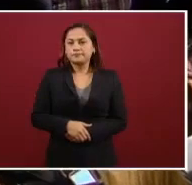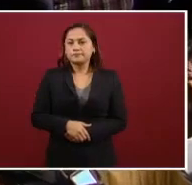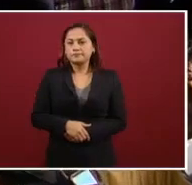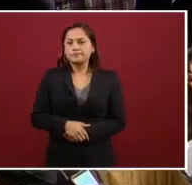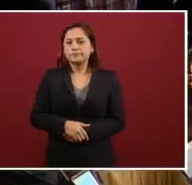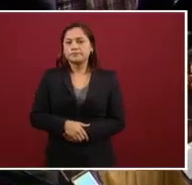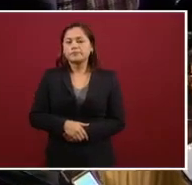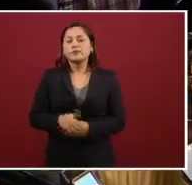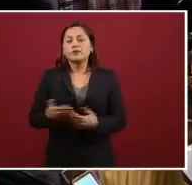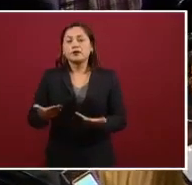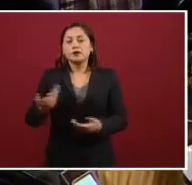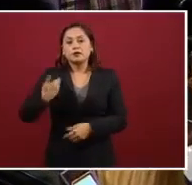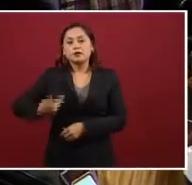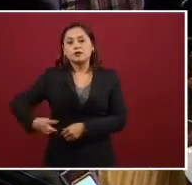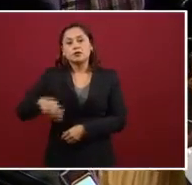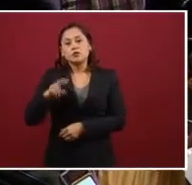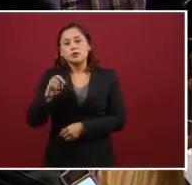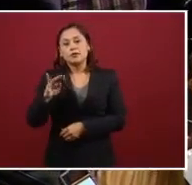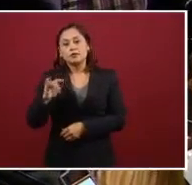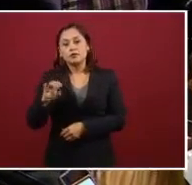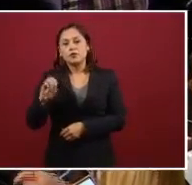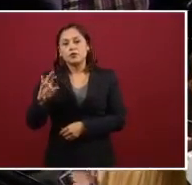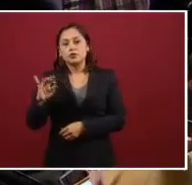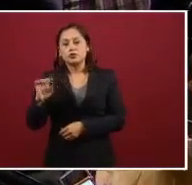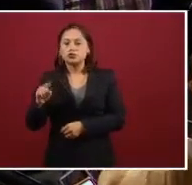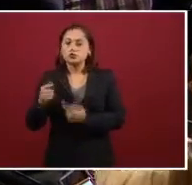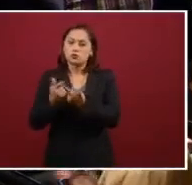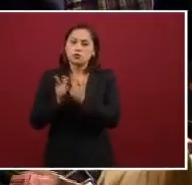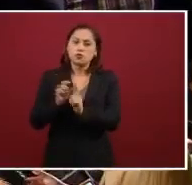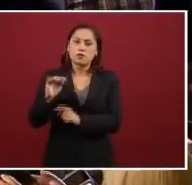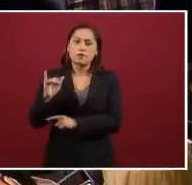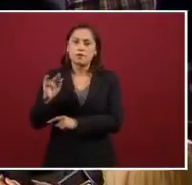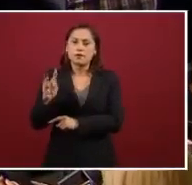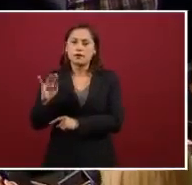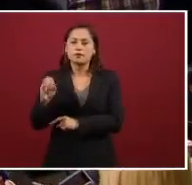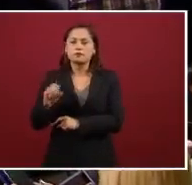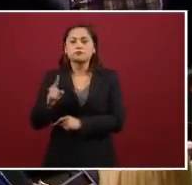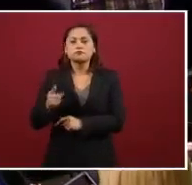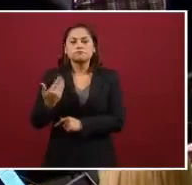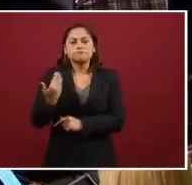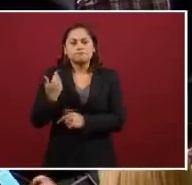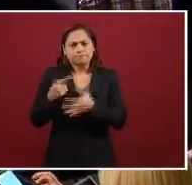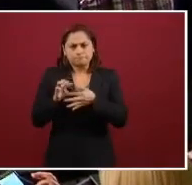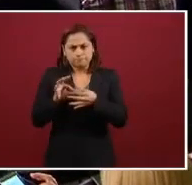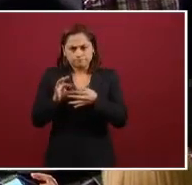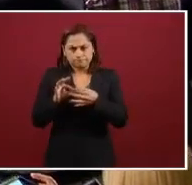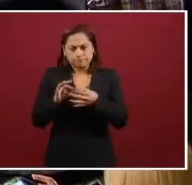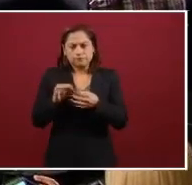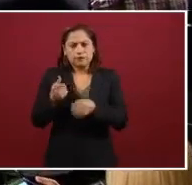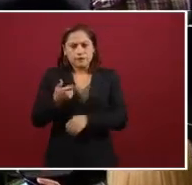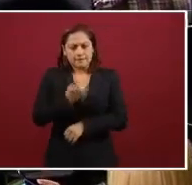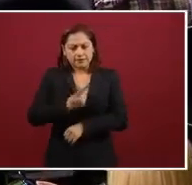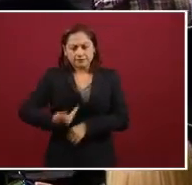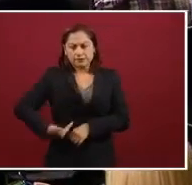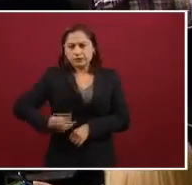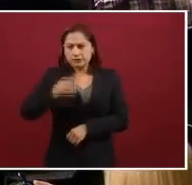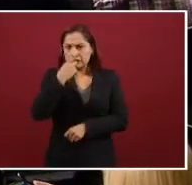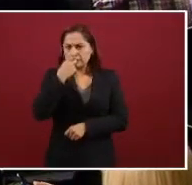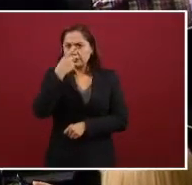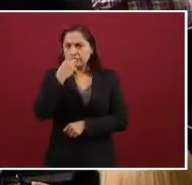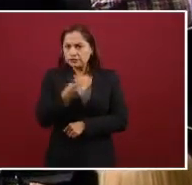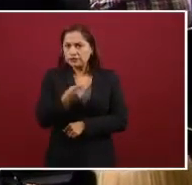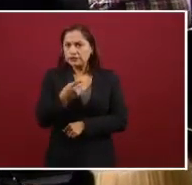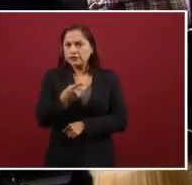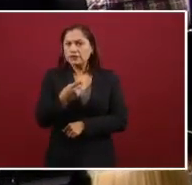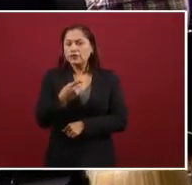Secretario Roberto Cruz, de Grupo Impacto. Hace un ratito, cuando empezó la conferencia, mencionaba el presidente que en la reunión de